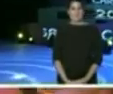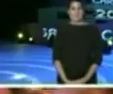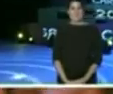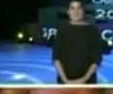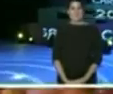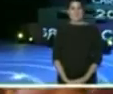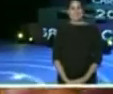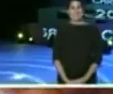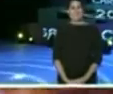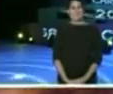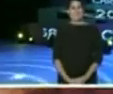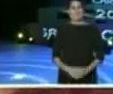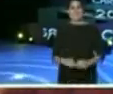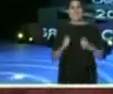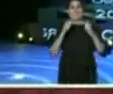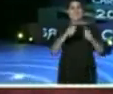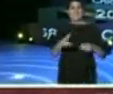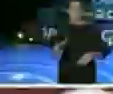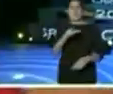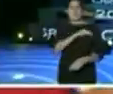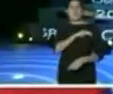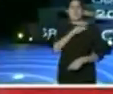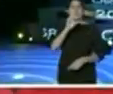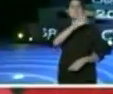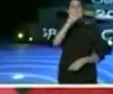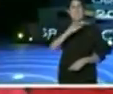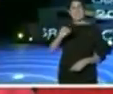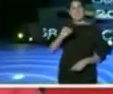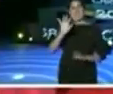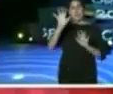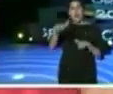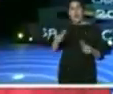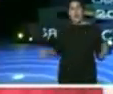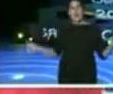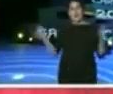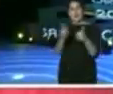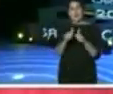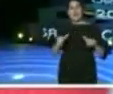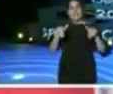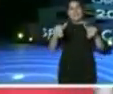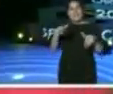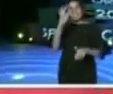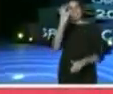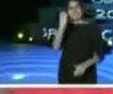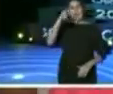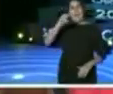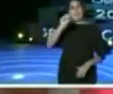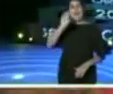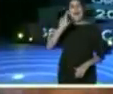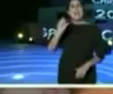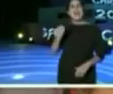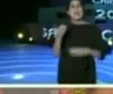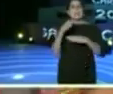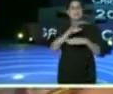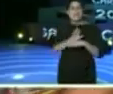Entrega el premio José Alberto Díaz Estebanes de León, acompañado por la candidata Tamara Siberio Delgado,